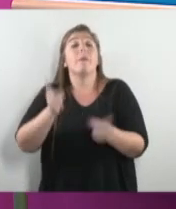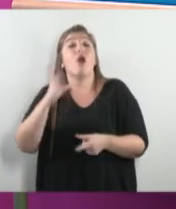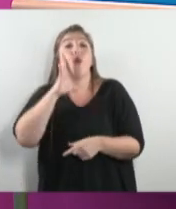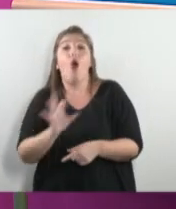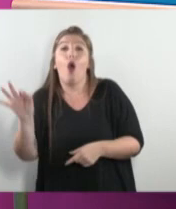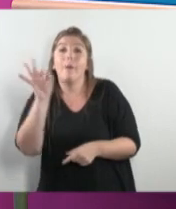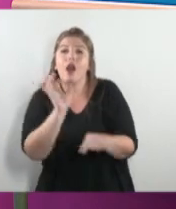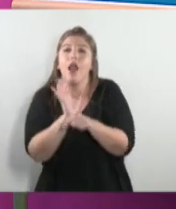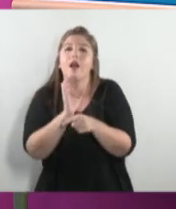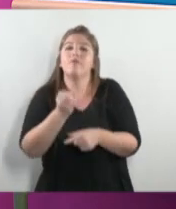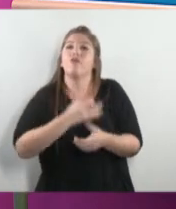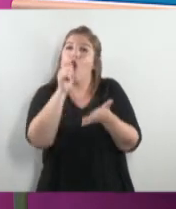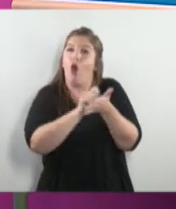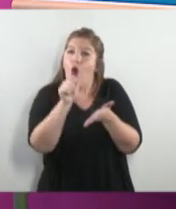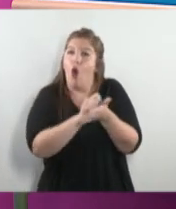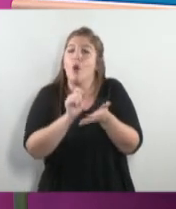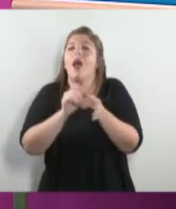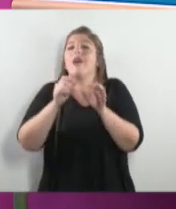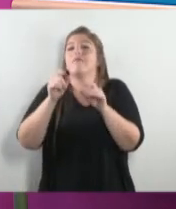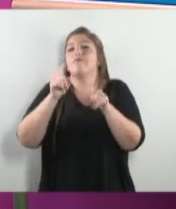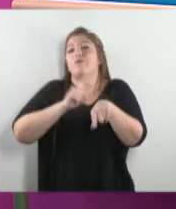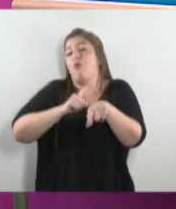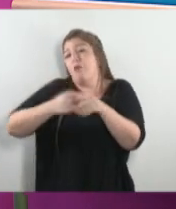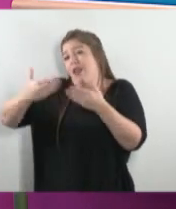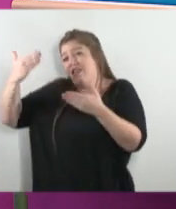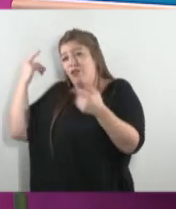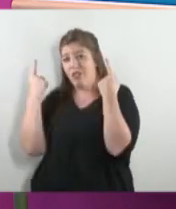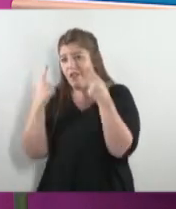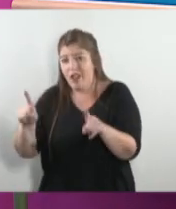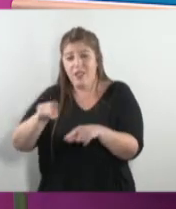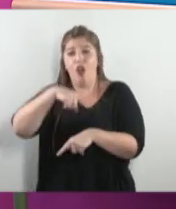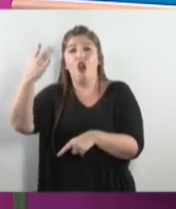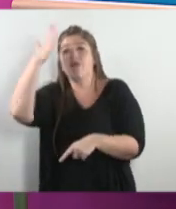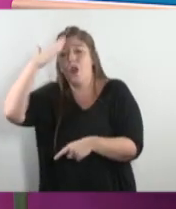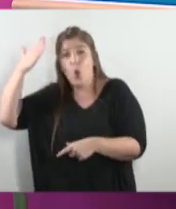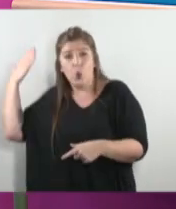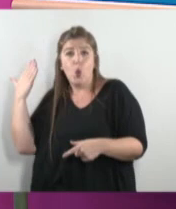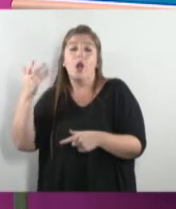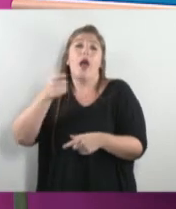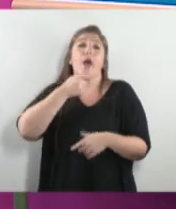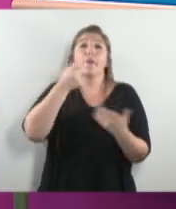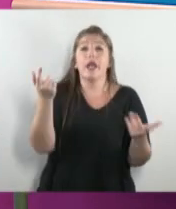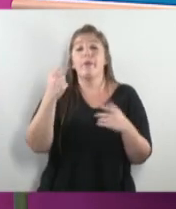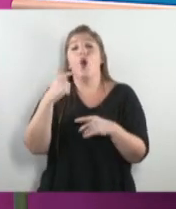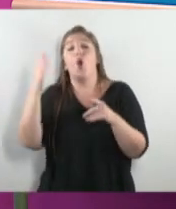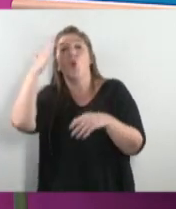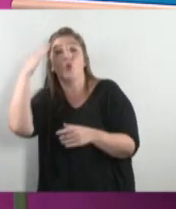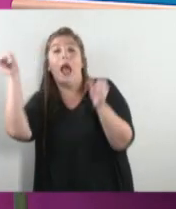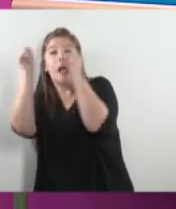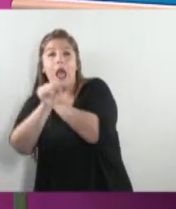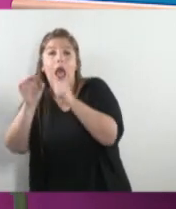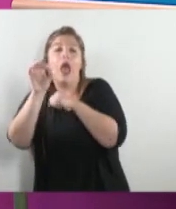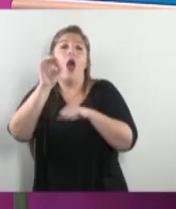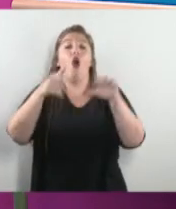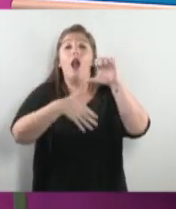una obra que tiene que ver con otra época, con otra cultura, ¿no? Como la cultura griega o latina. Claro. Entonces es como que